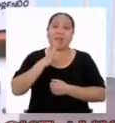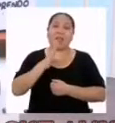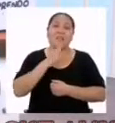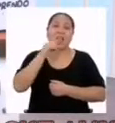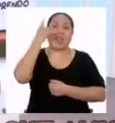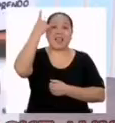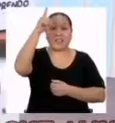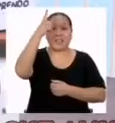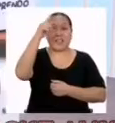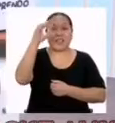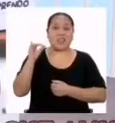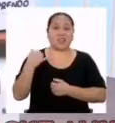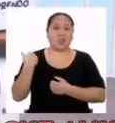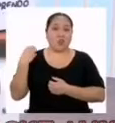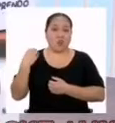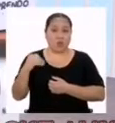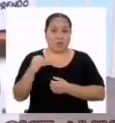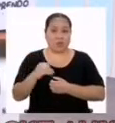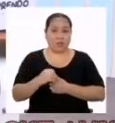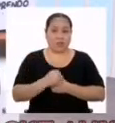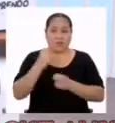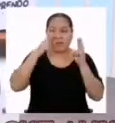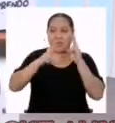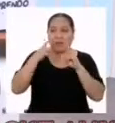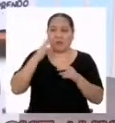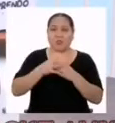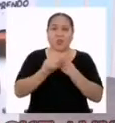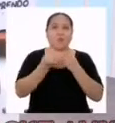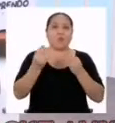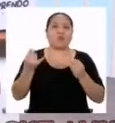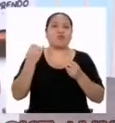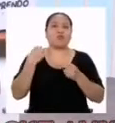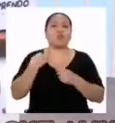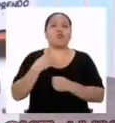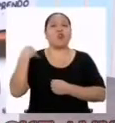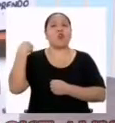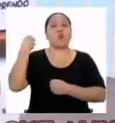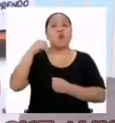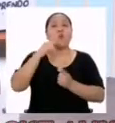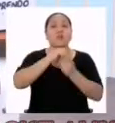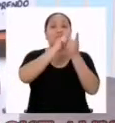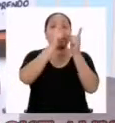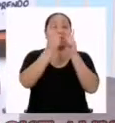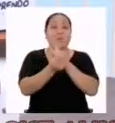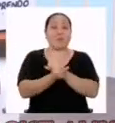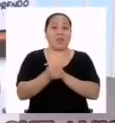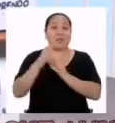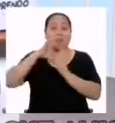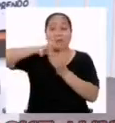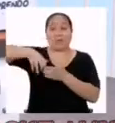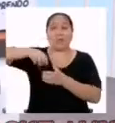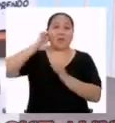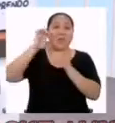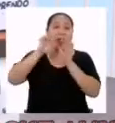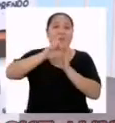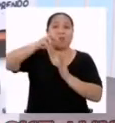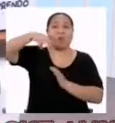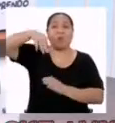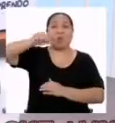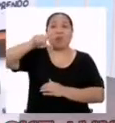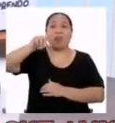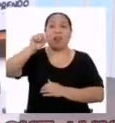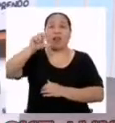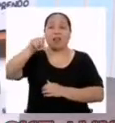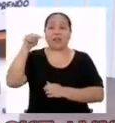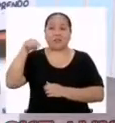juvenil. Descubrimos que hay muchas y muchos jóvenes cambiando el mundo, como Malala Yousafzai, quien lucha por el